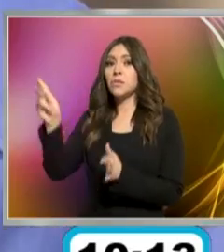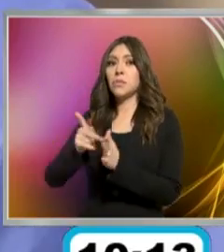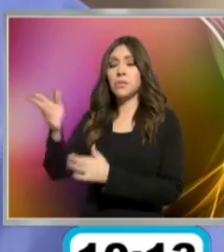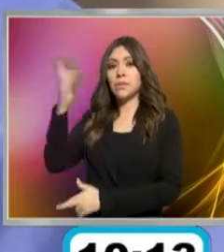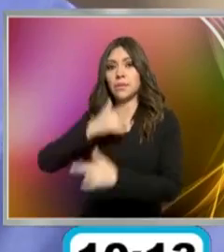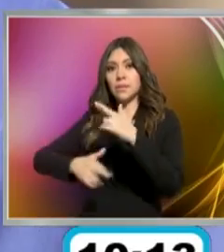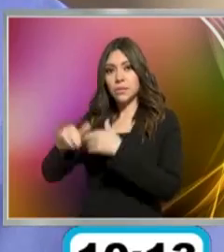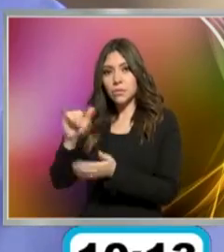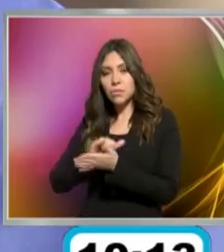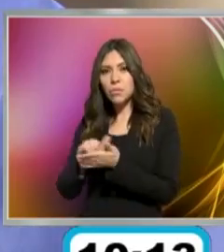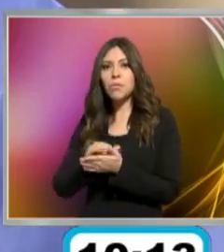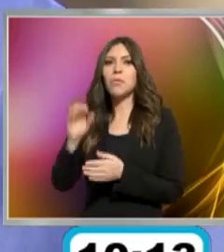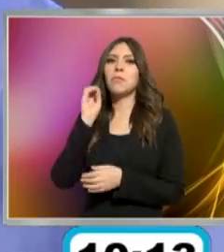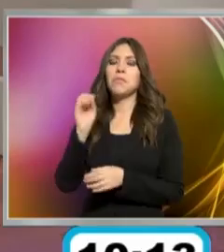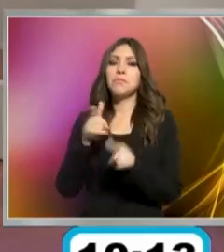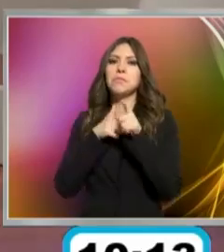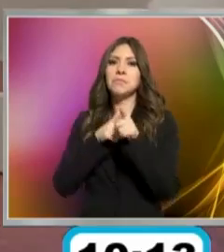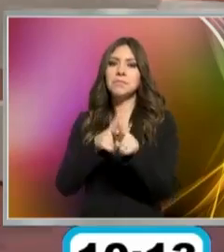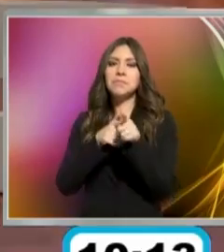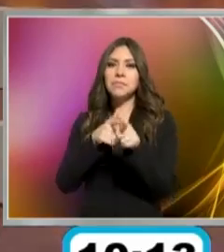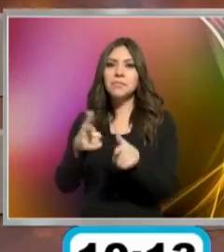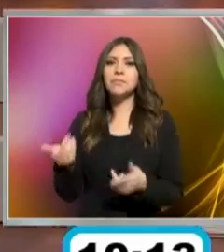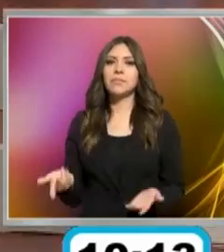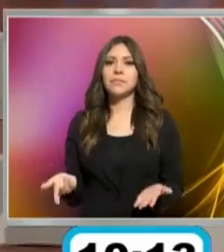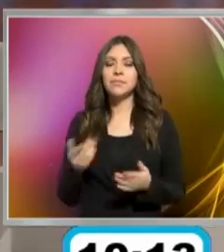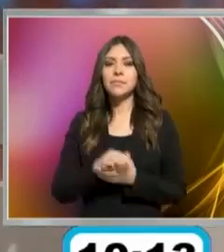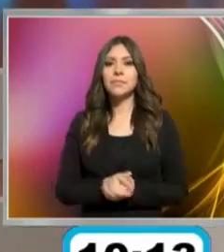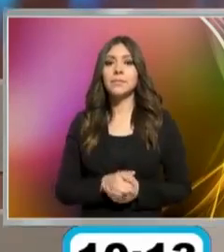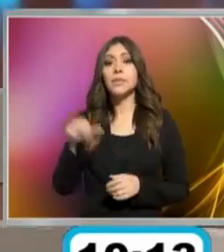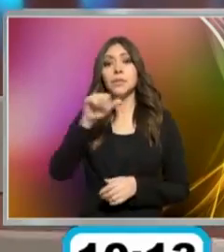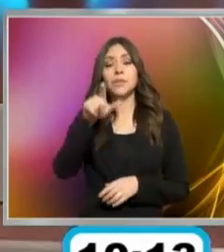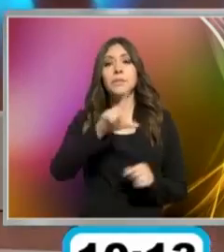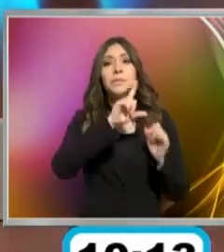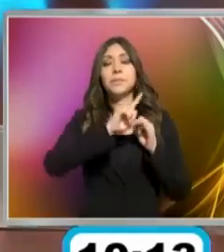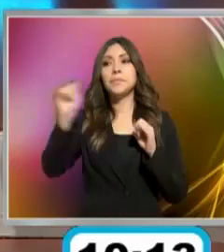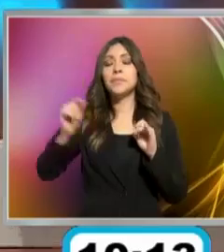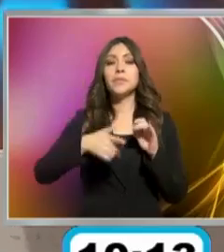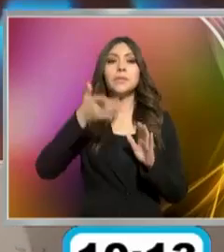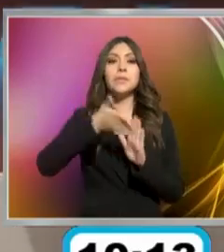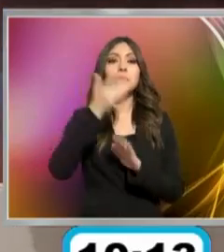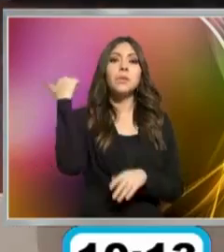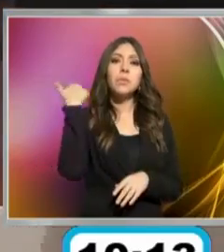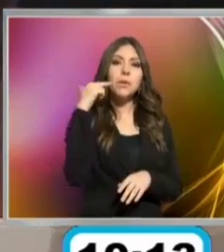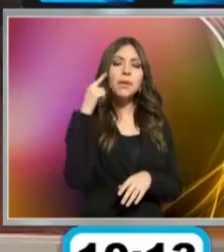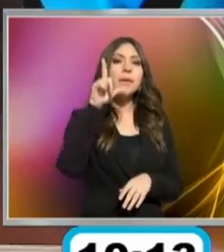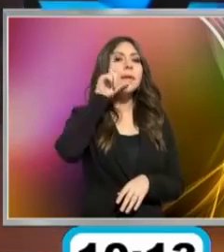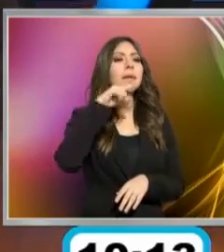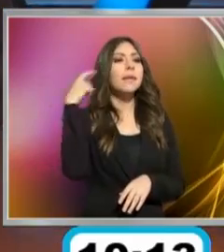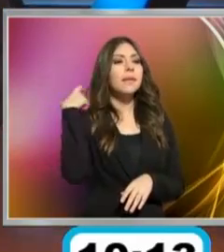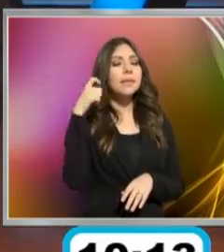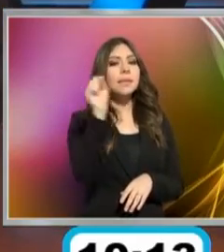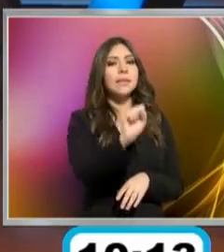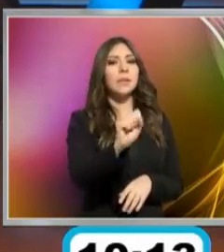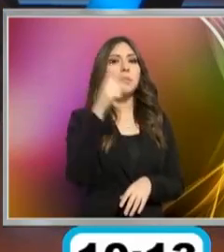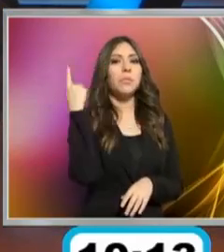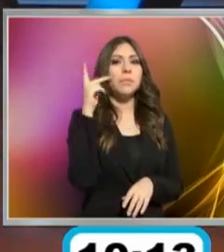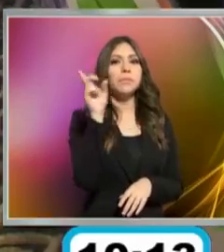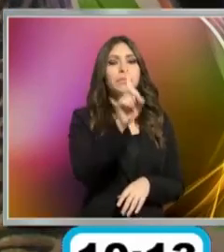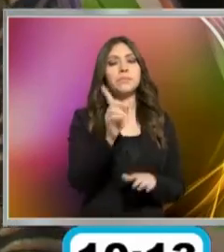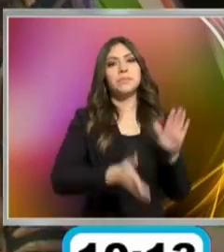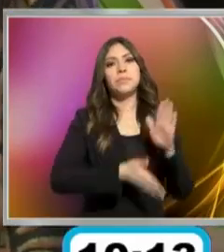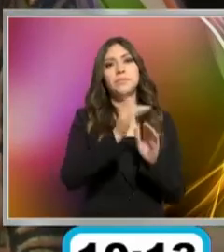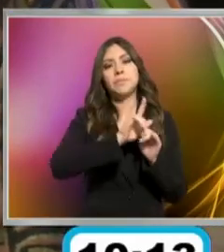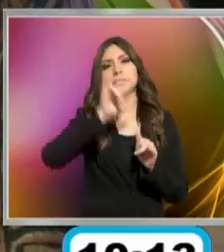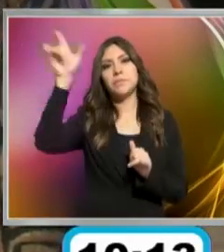Nueva York? ¿Vas a seguir haciendo promoción? Vamos corriendo hoy a Guadalajara, Sí. mañana a Querétaro, el sábado Puebla y el domingo volamos a Nueva